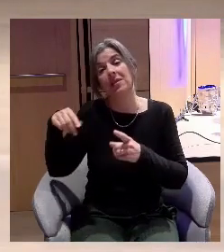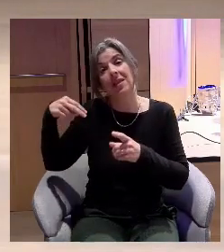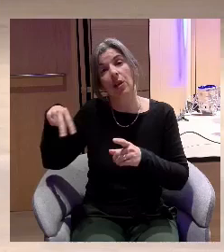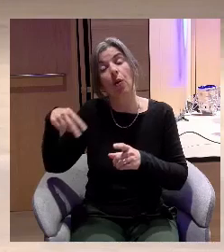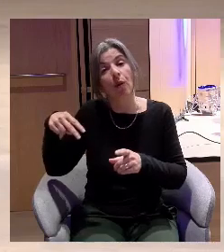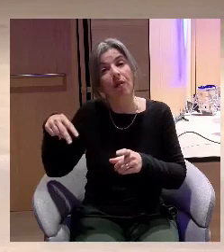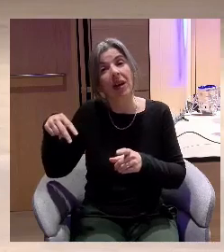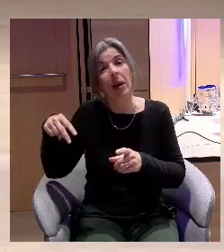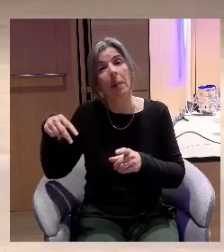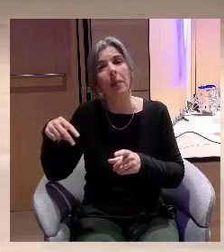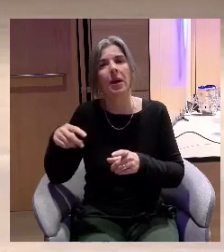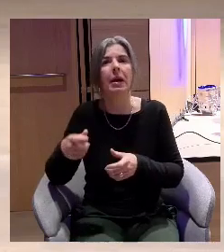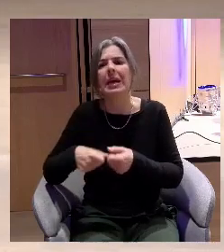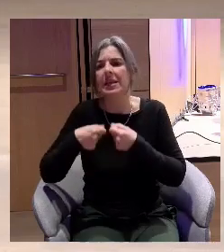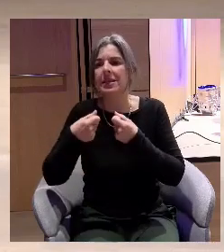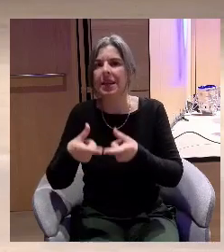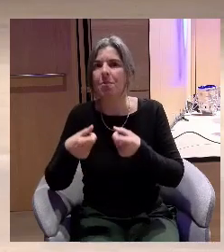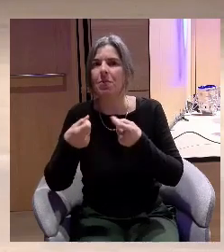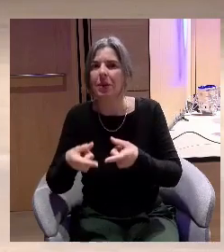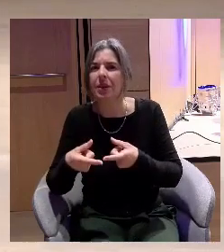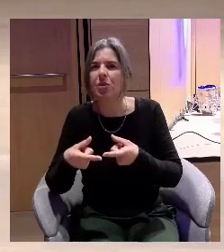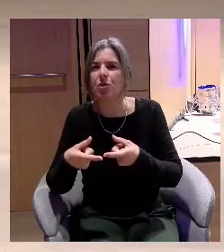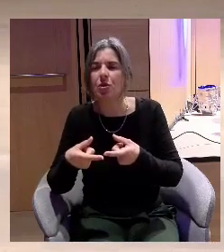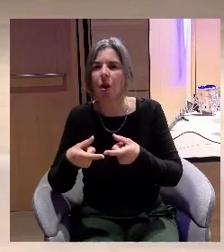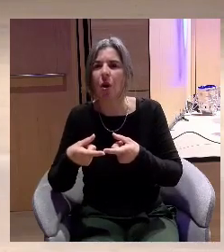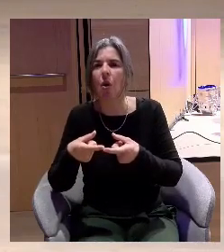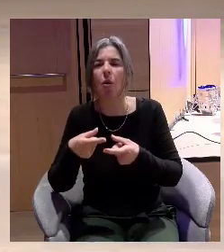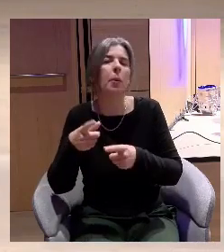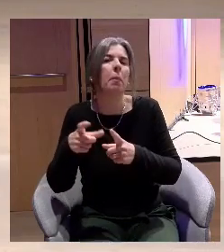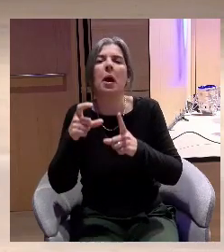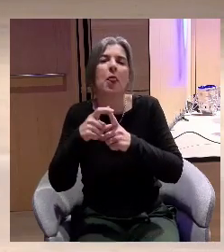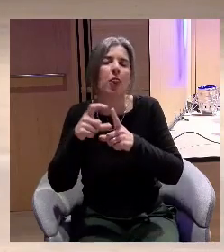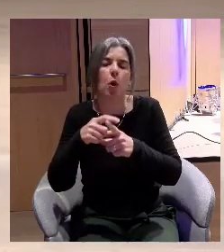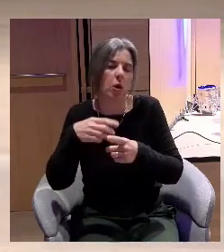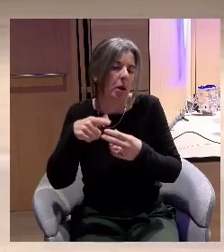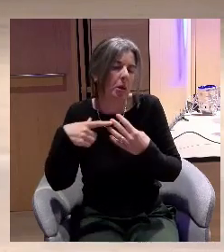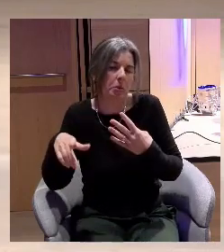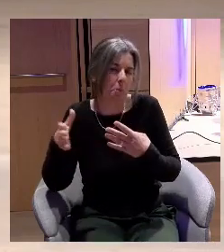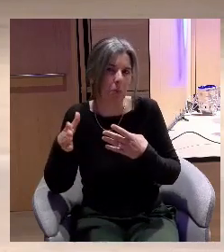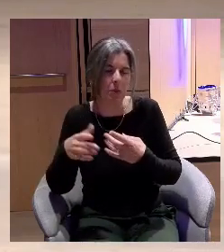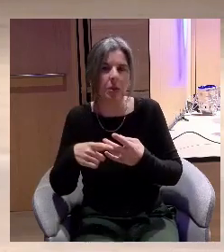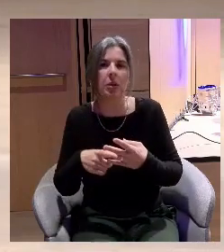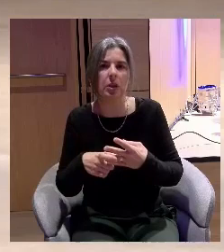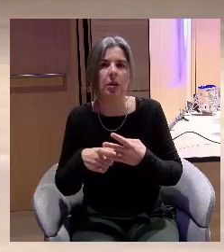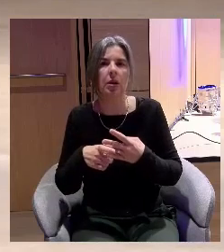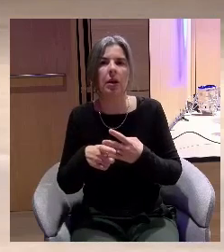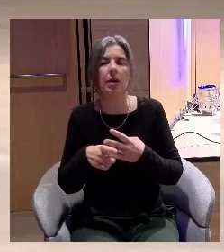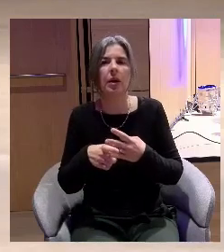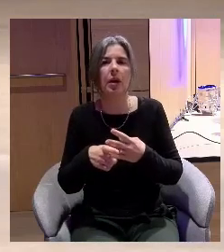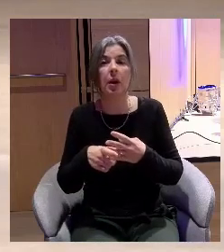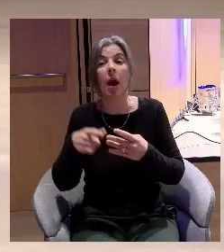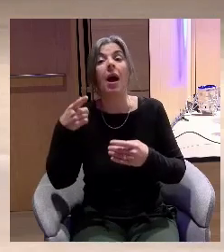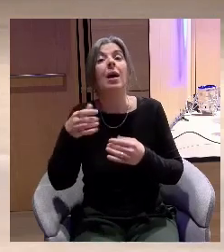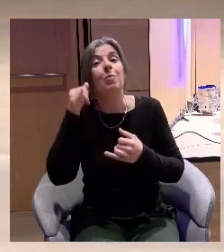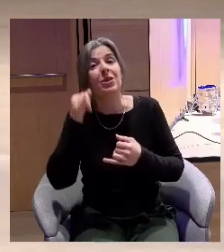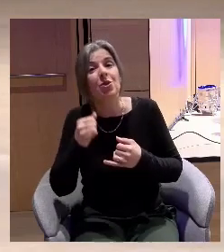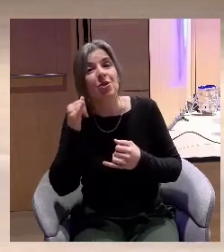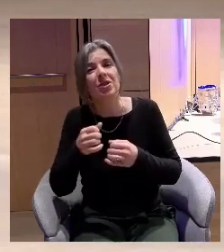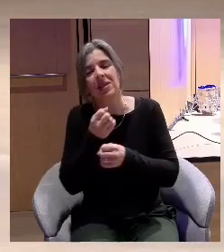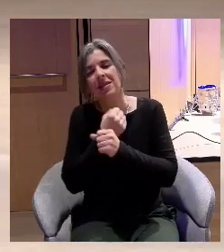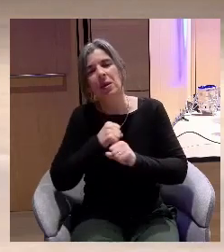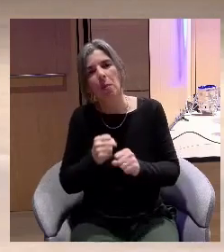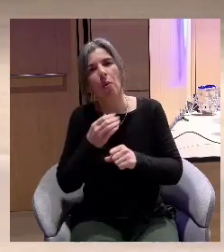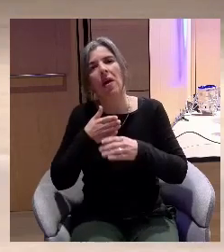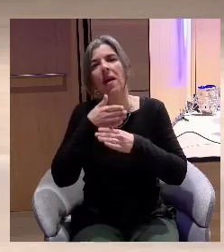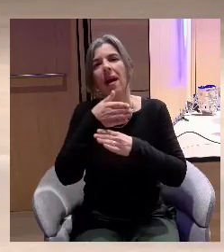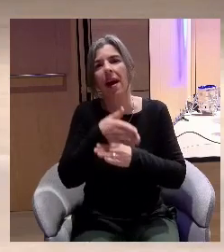cosa, digamos, quedaría el análisis corto, de que sí puedes acceder, de hecho hay un portal donde